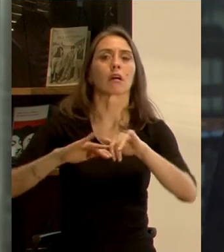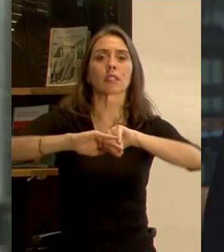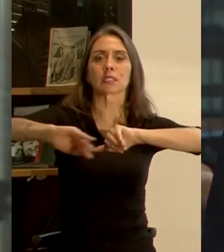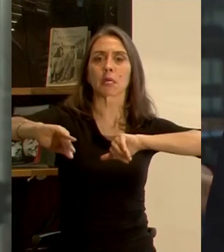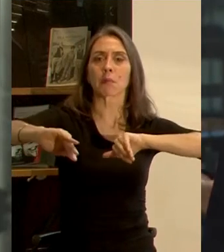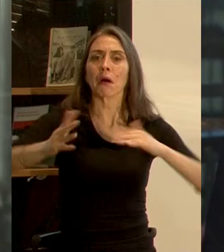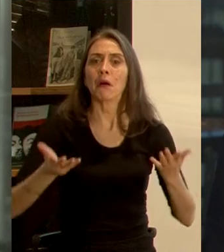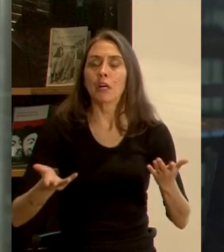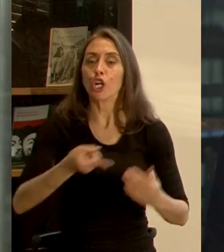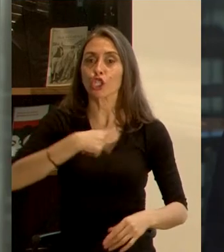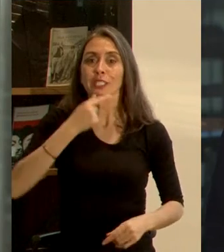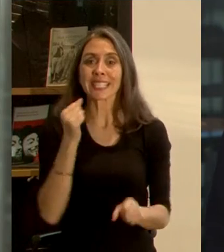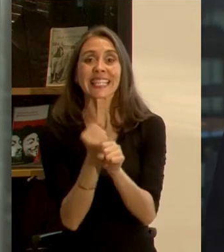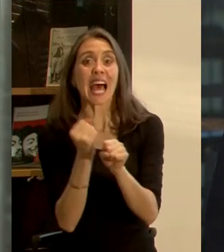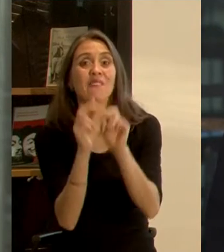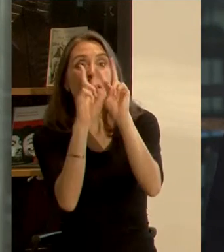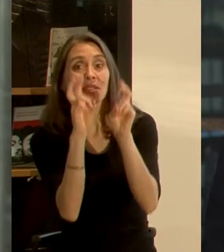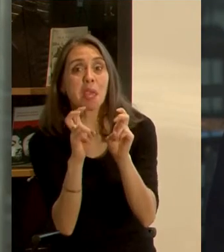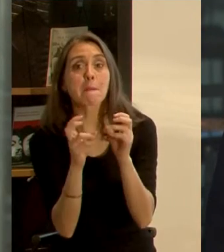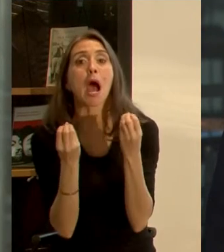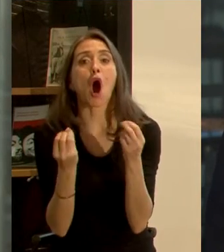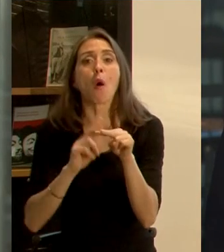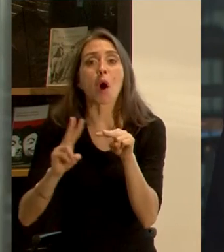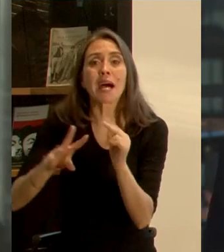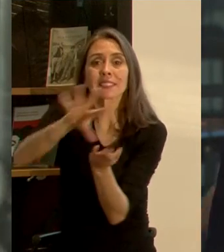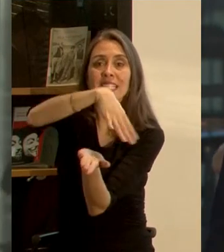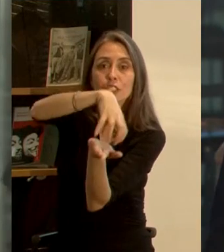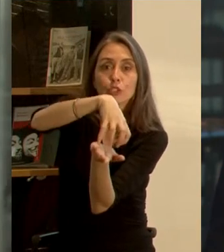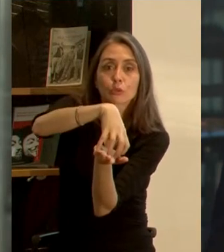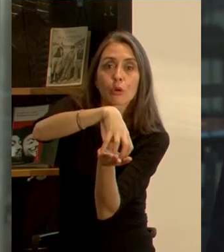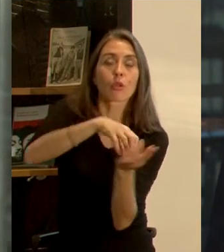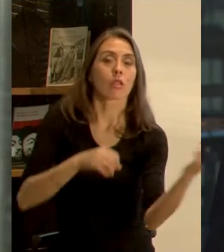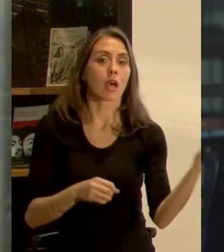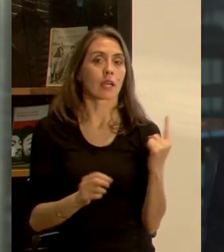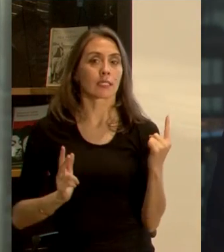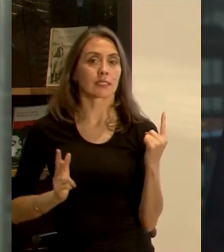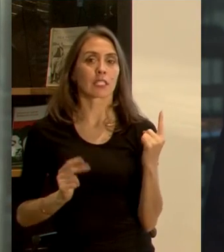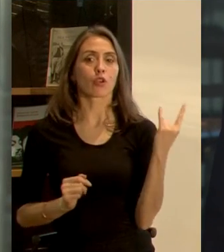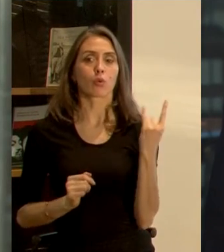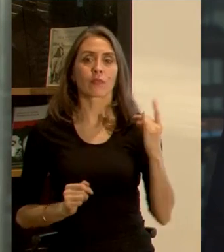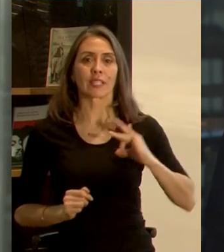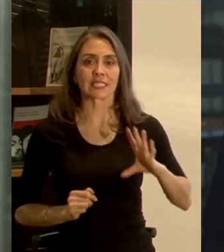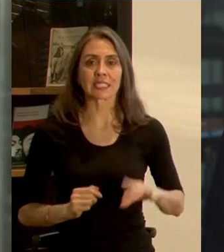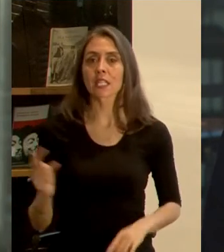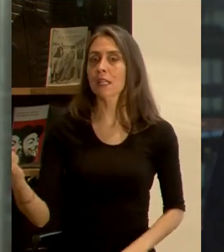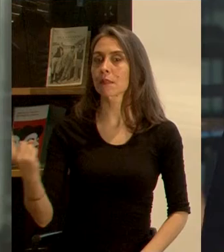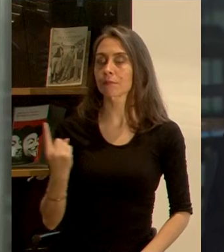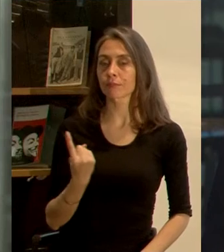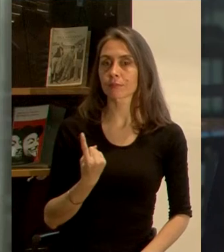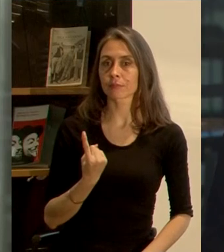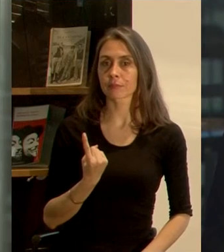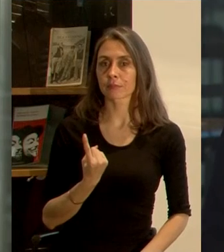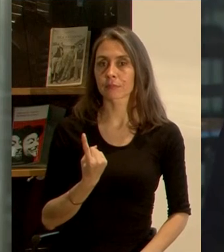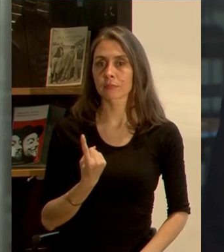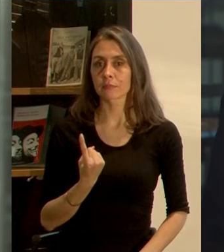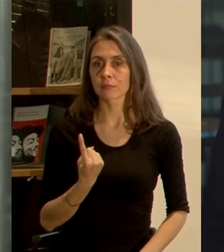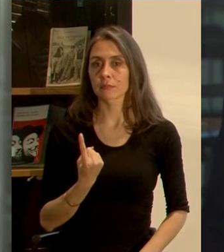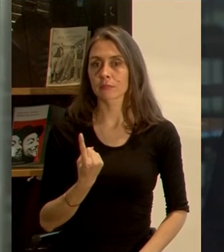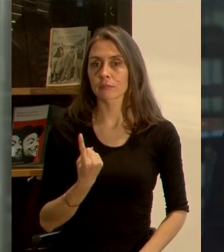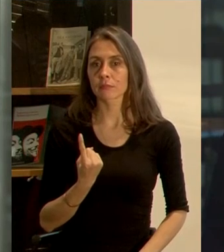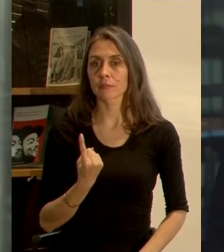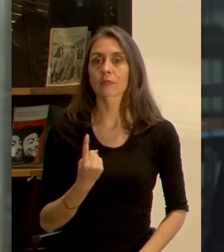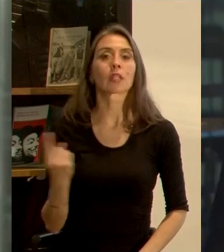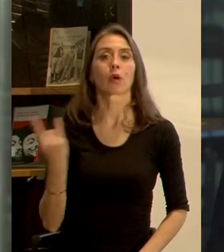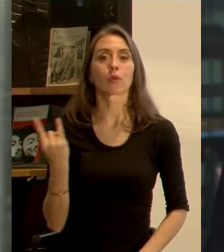claro, cuando nosotros queremos trabajar sobre temas de ciudad, tenemos a Hugo Romero de la Universidad de Chile, tenemos a